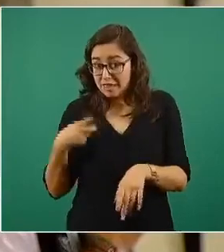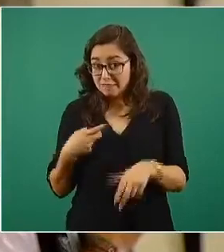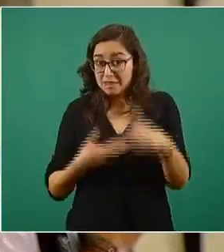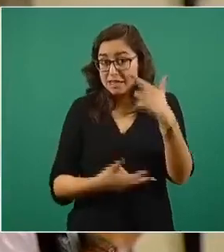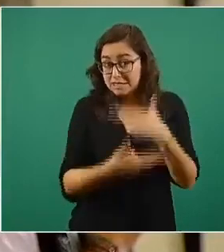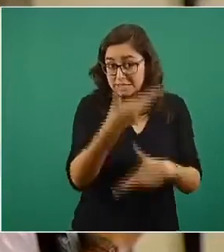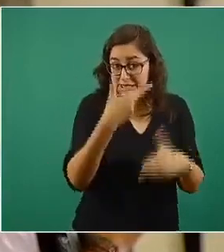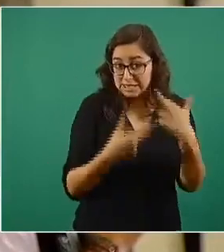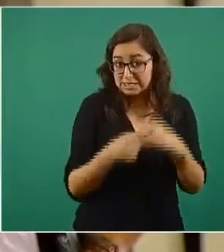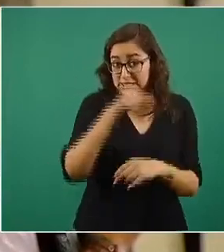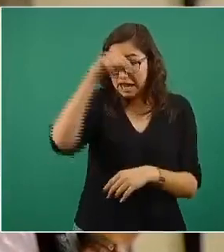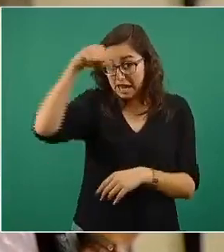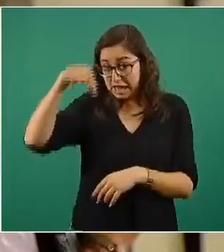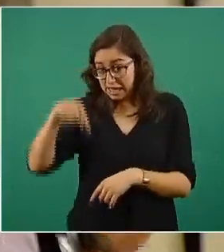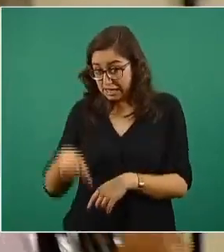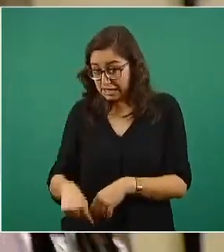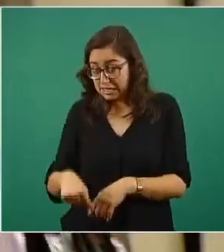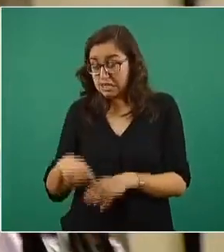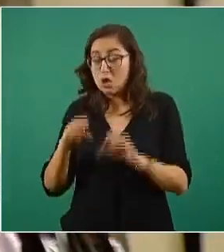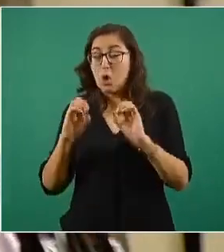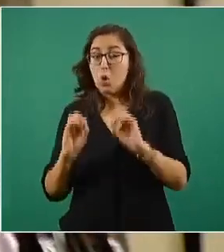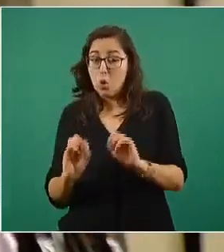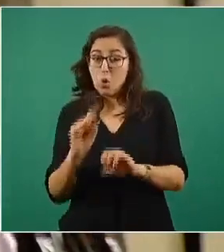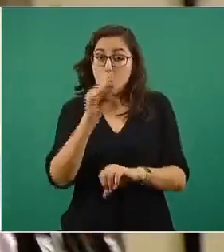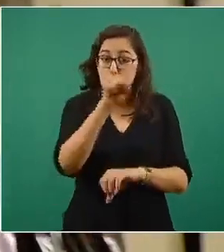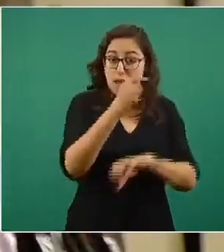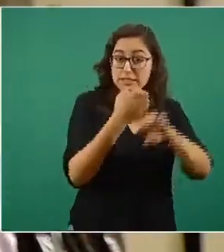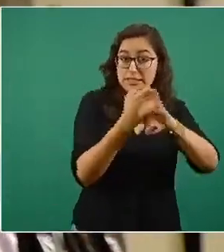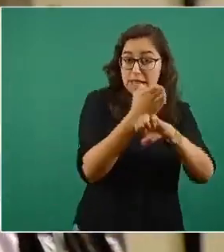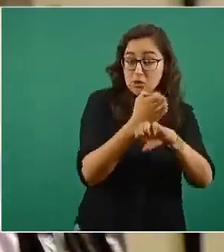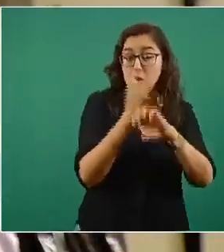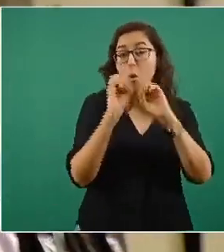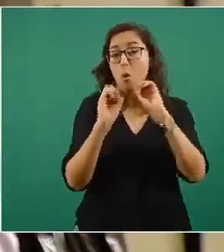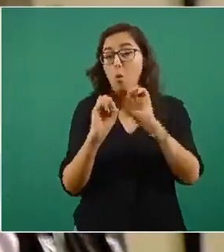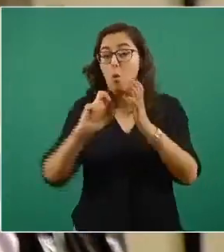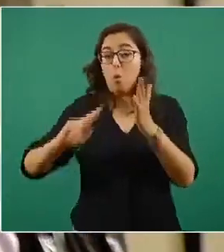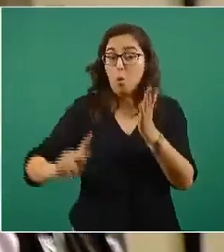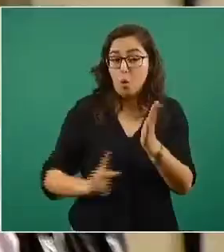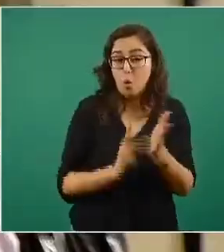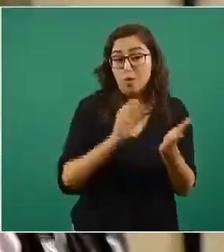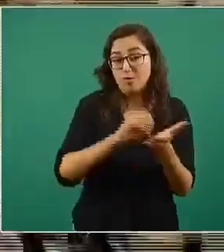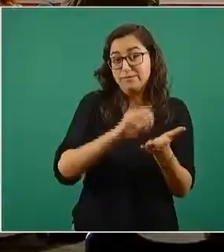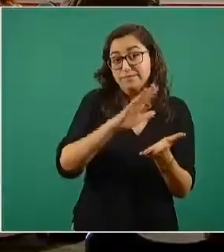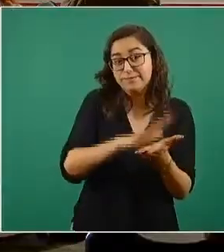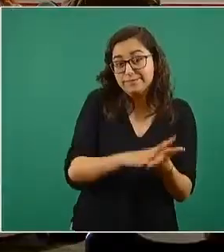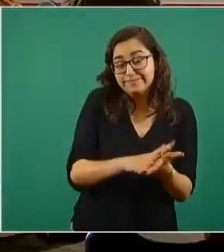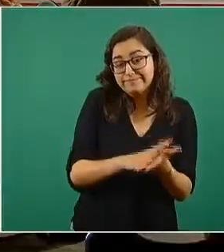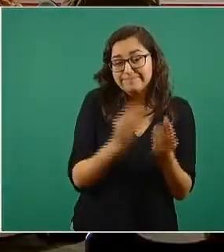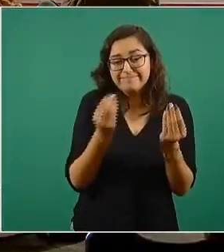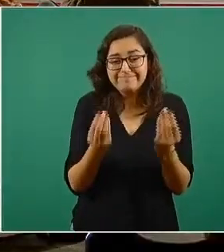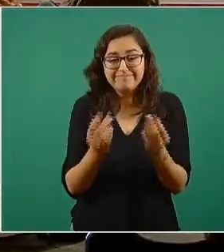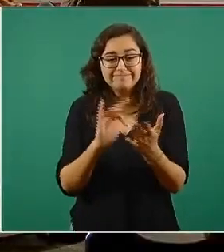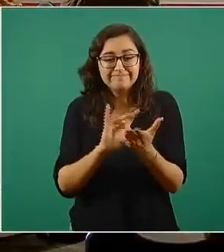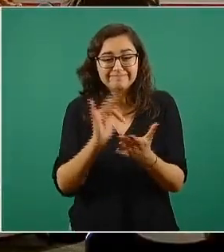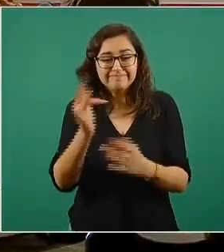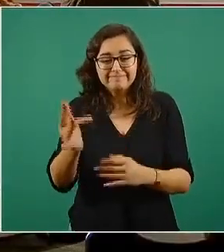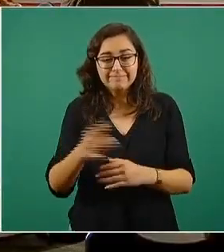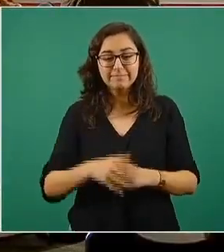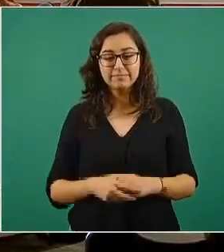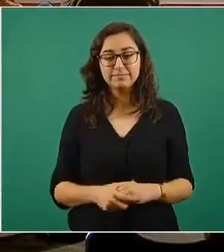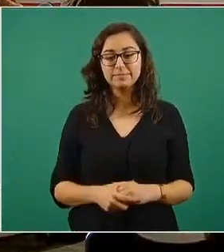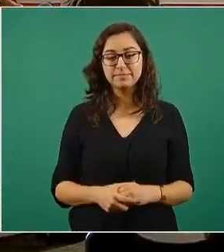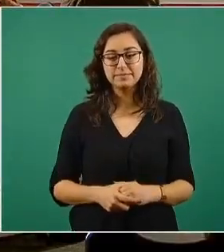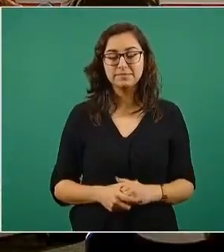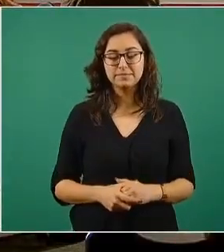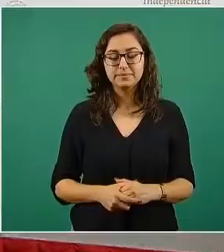ciudad o podría recibirla en el estado o tendría que volver a hacer el registro en el estado? Muchas gracias. Con mucho gusto. Aprovecho